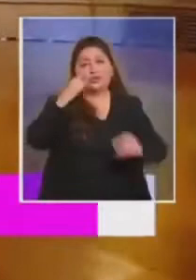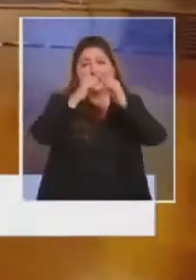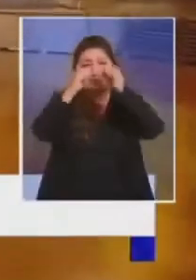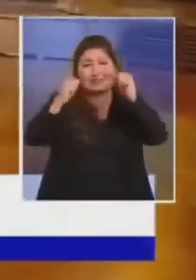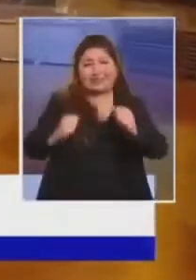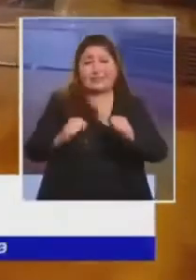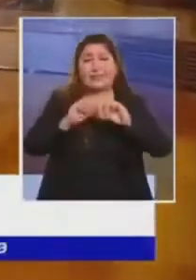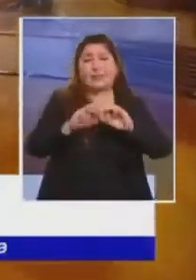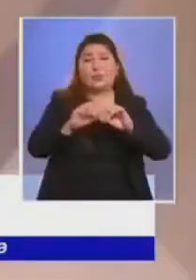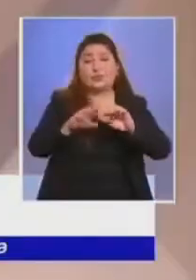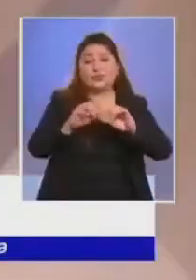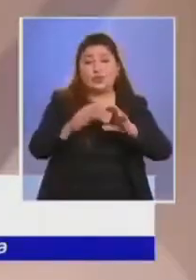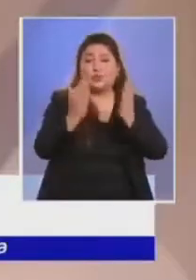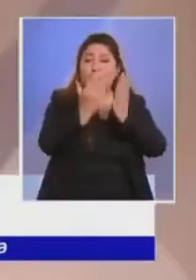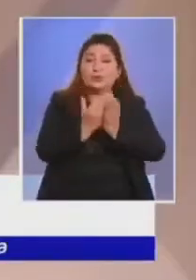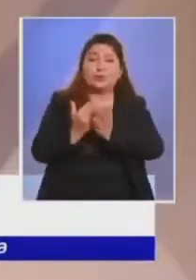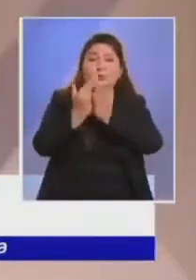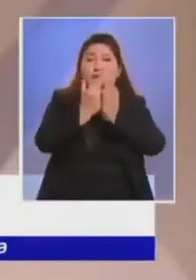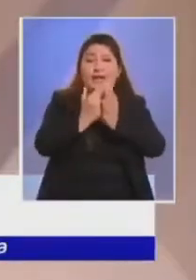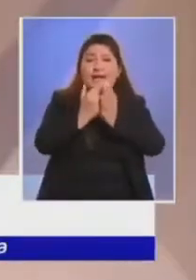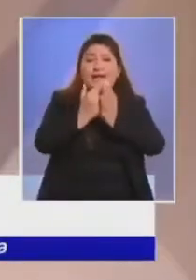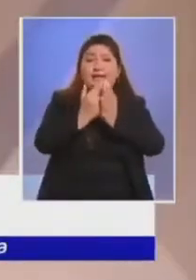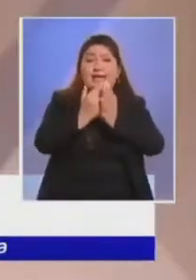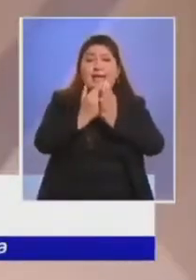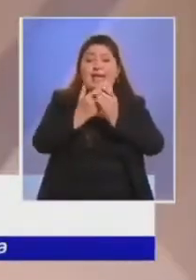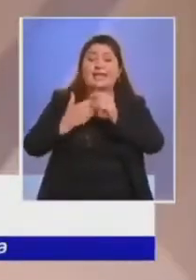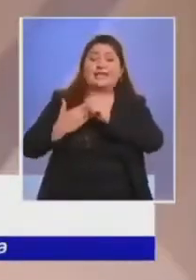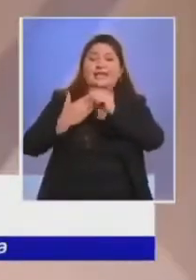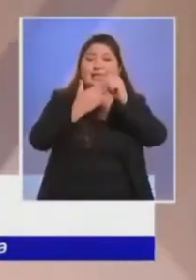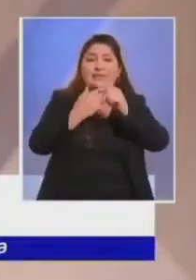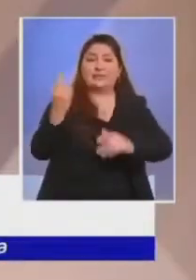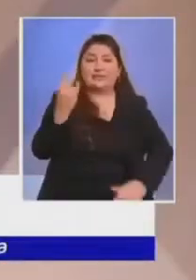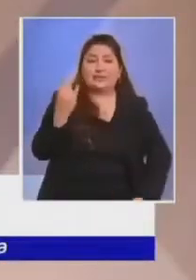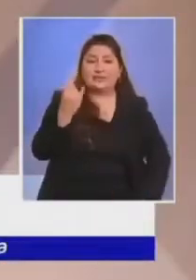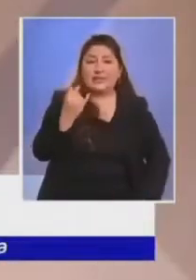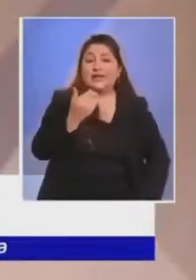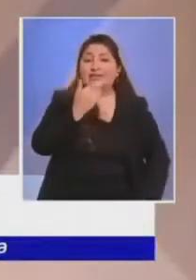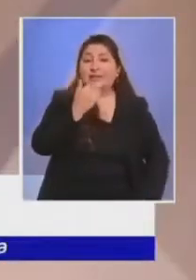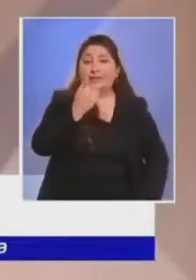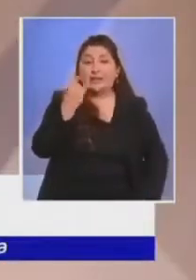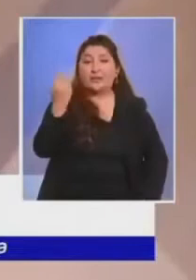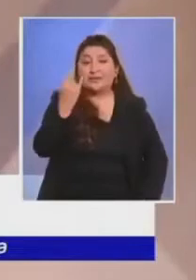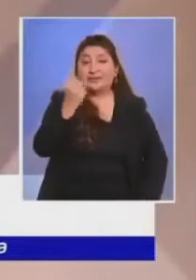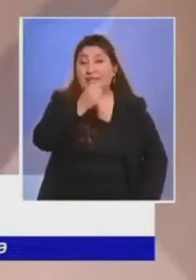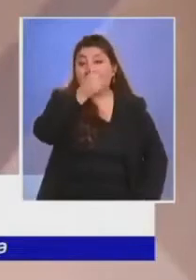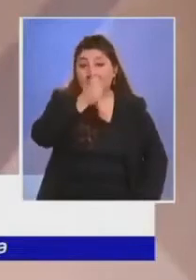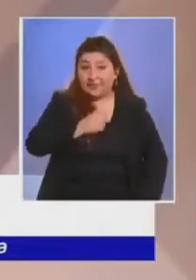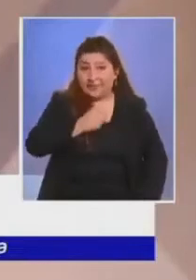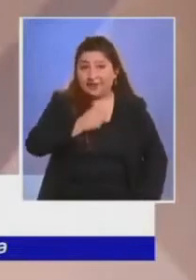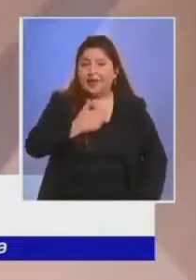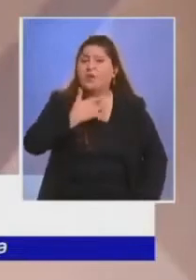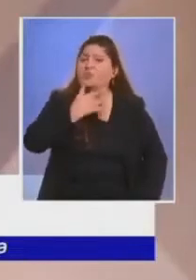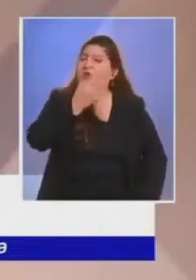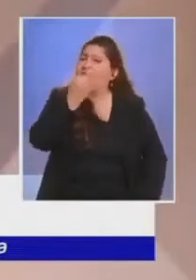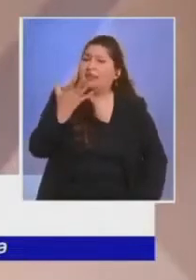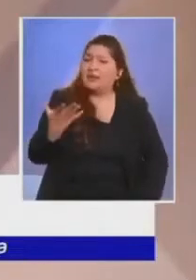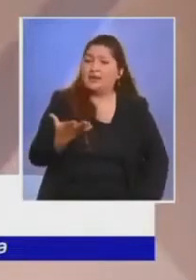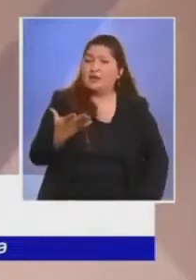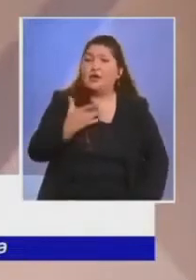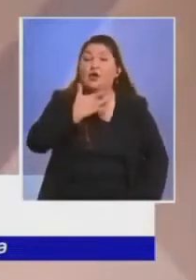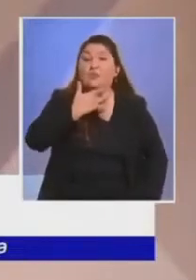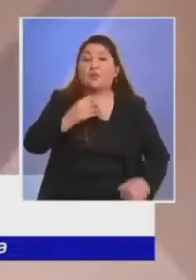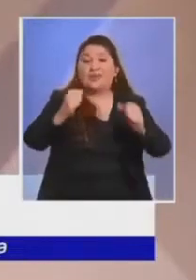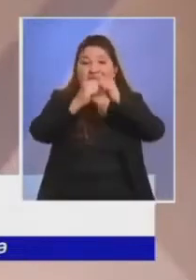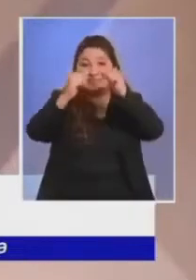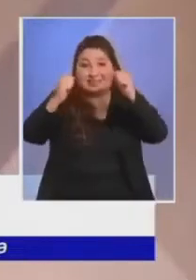dirigente universitario, sino como profesor de una universidad privada, el CRUCH, una universidad privada privadas. ¿Y por qué digo esto? Porque creo que el sistema educativo de educación